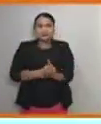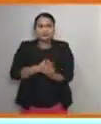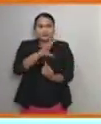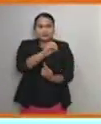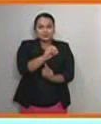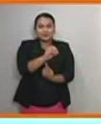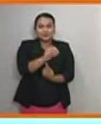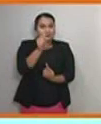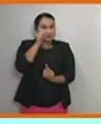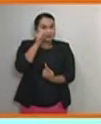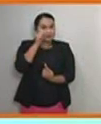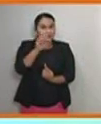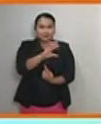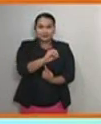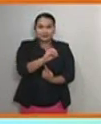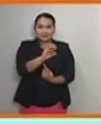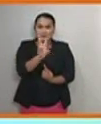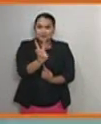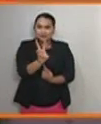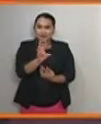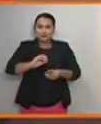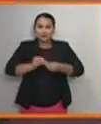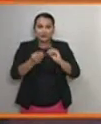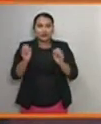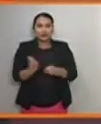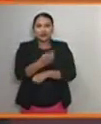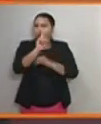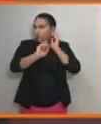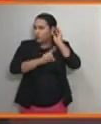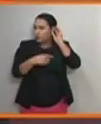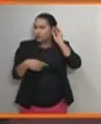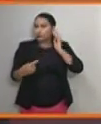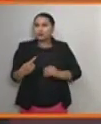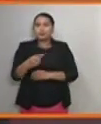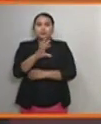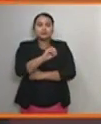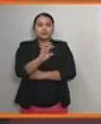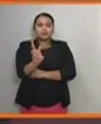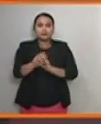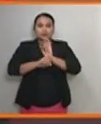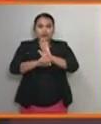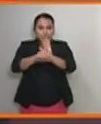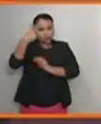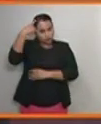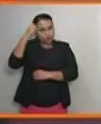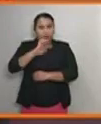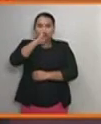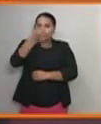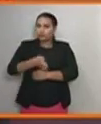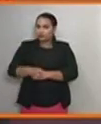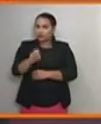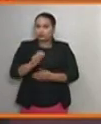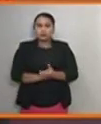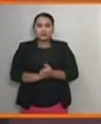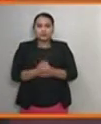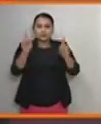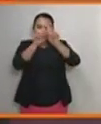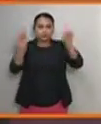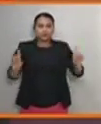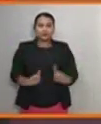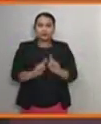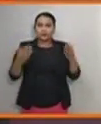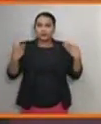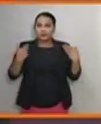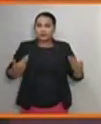dígito, atentos porque este es el 6. El número ganador para la diaria es el 06 con su símbolo de sueños elefante. En el cuadro del cuerpo lo